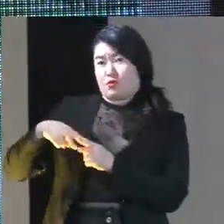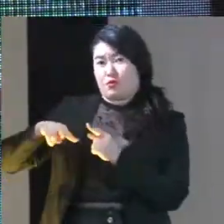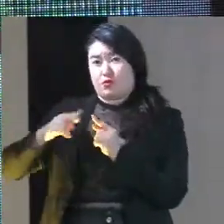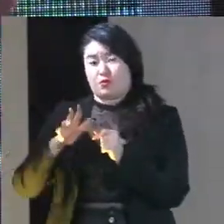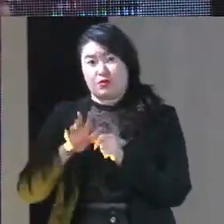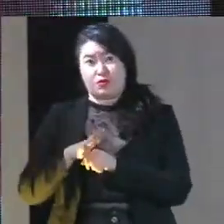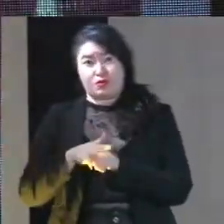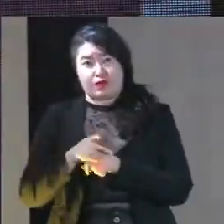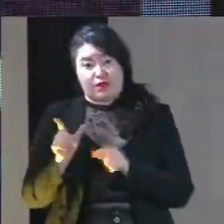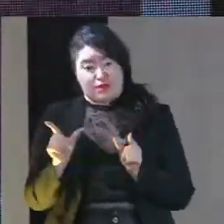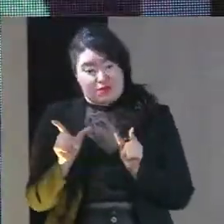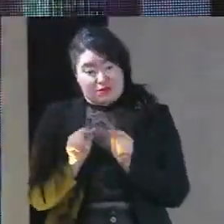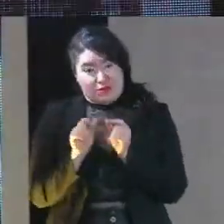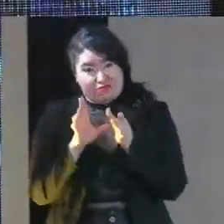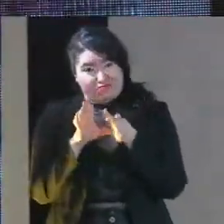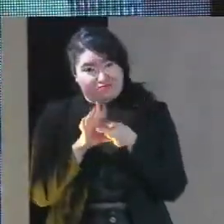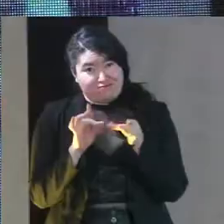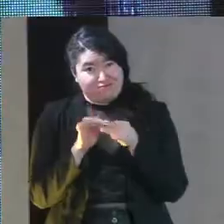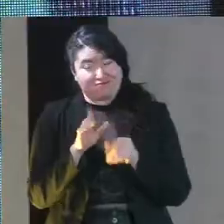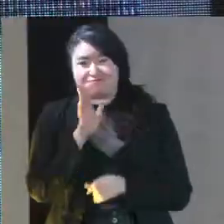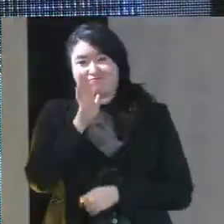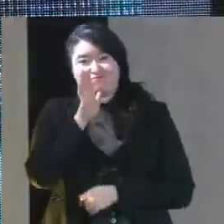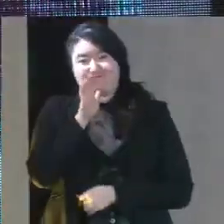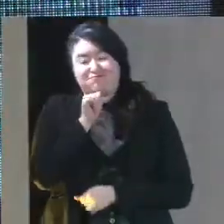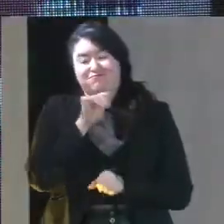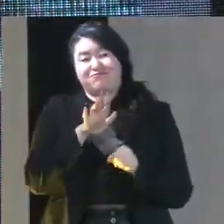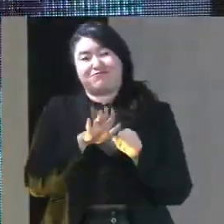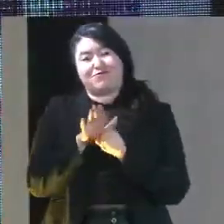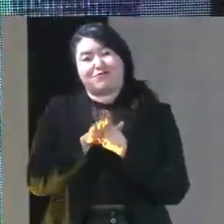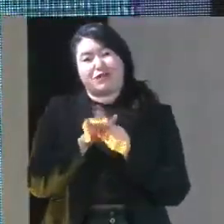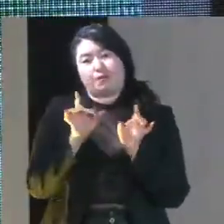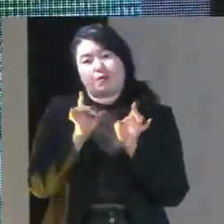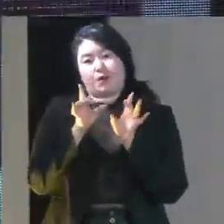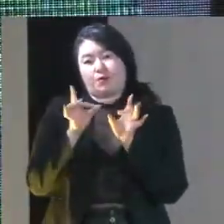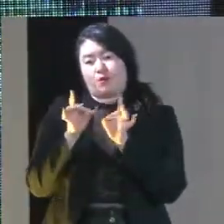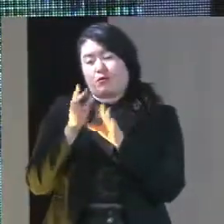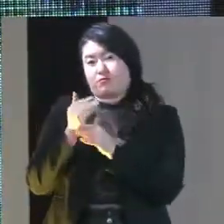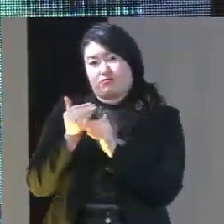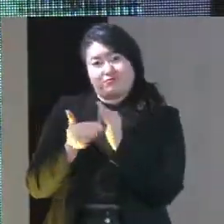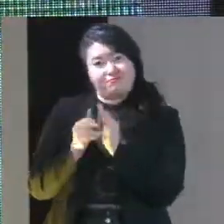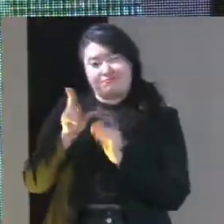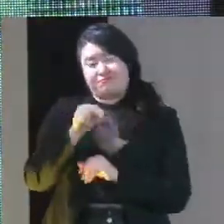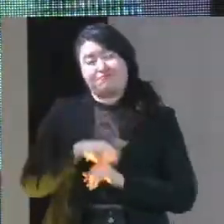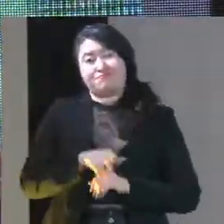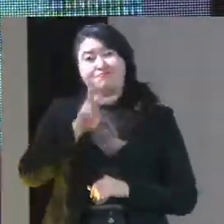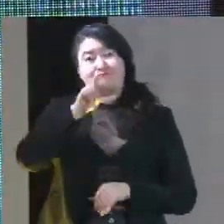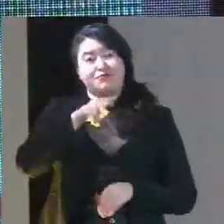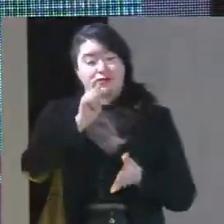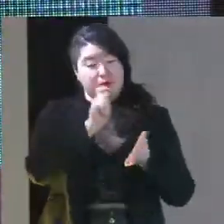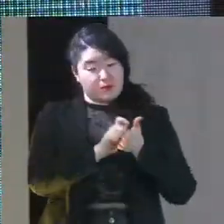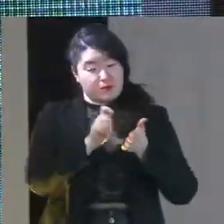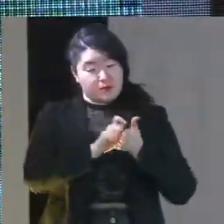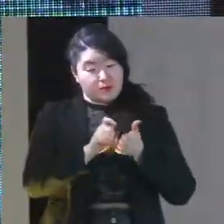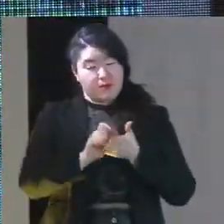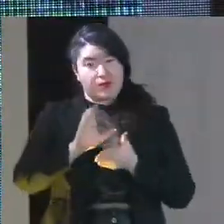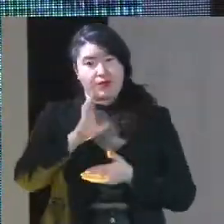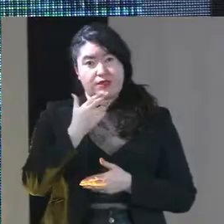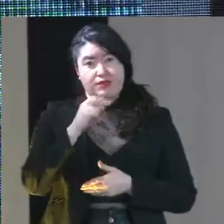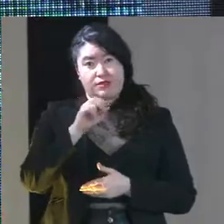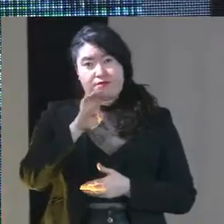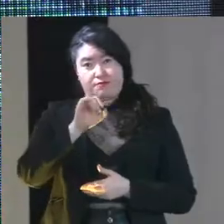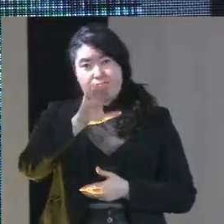se presta para sintetizarla en dramáticos y teatralizables momentos estelares. Me cae que no hay una telenovela de la guerra chichimeca.